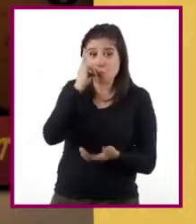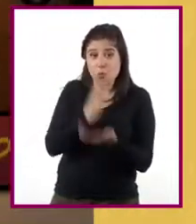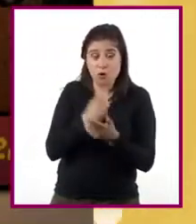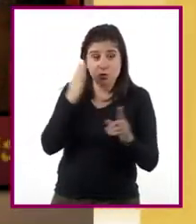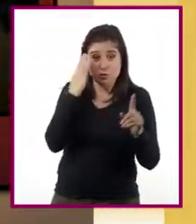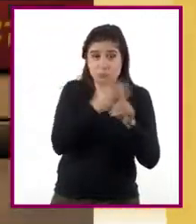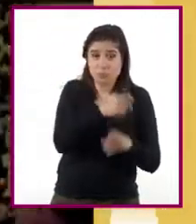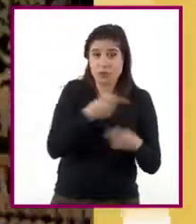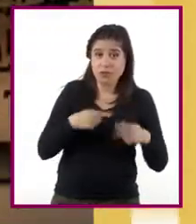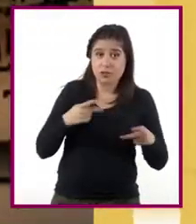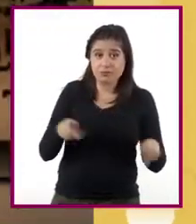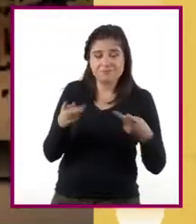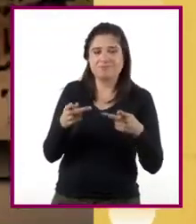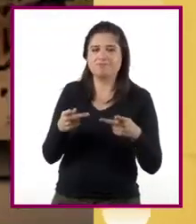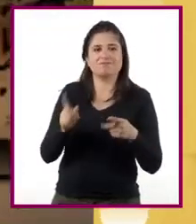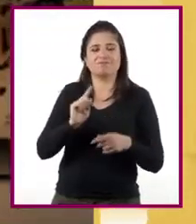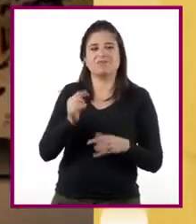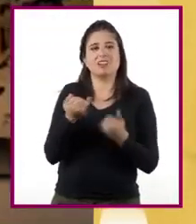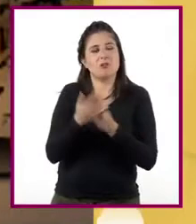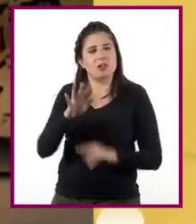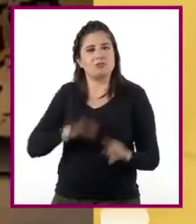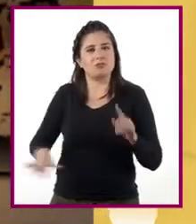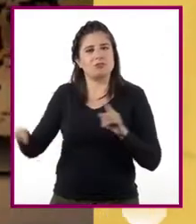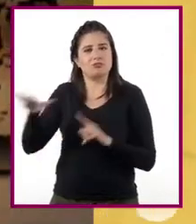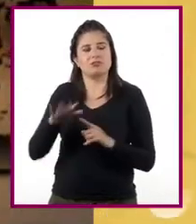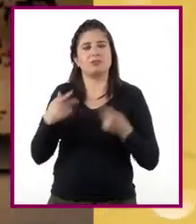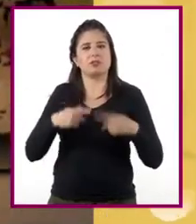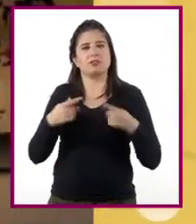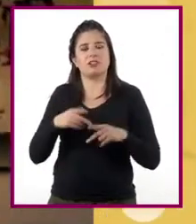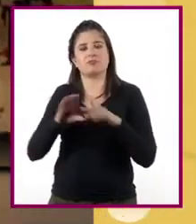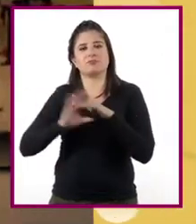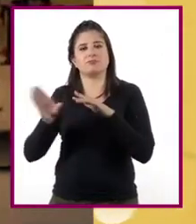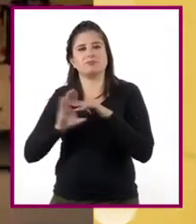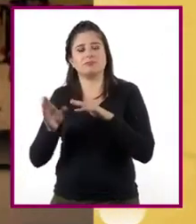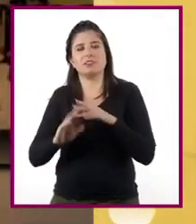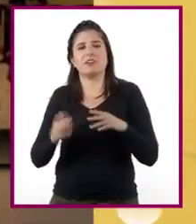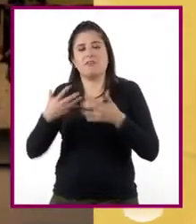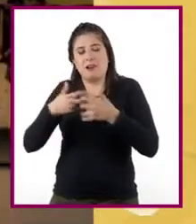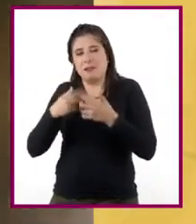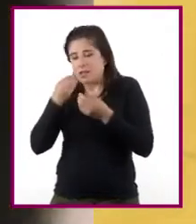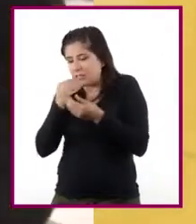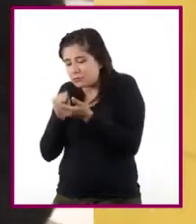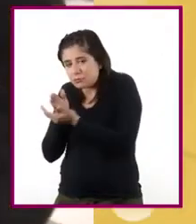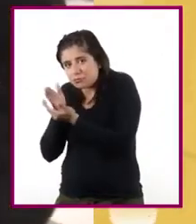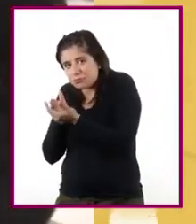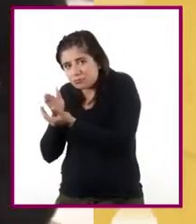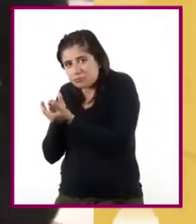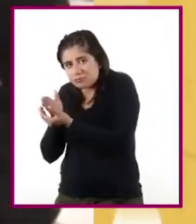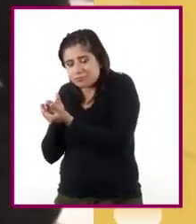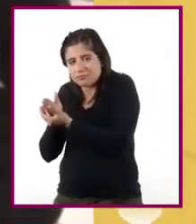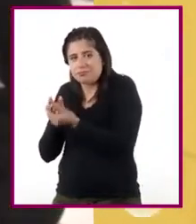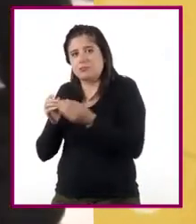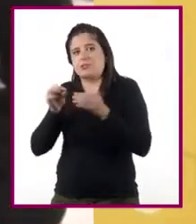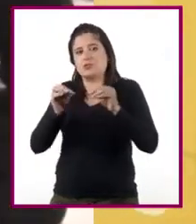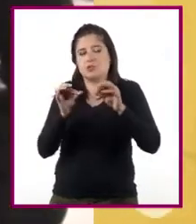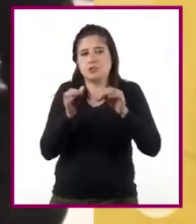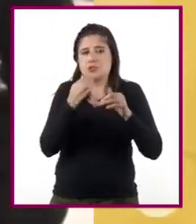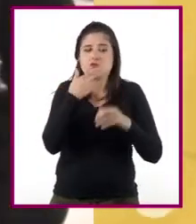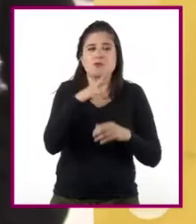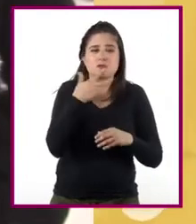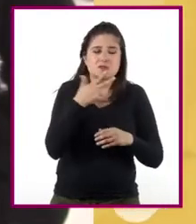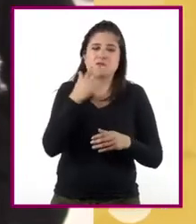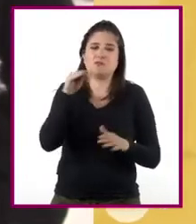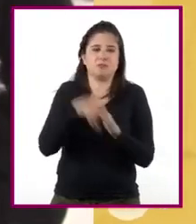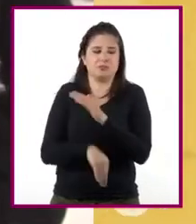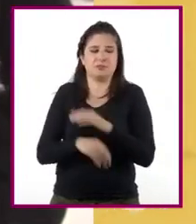a los productores, sino a sectores de población marginada que fabricaban cigarros en sus casas. Las causas de la crisis económica